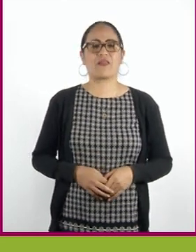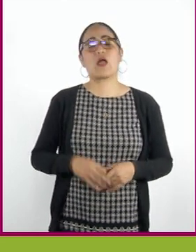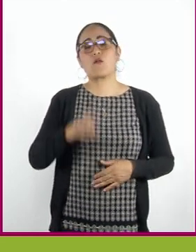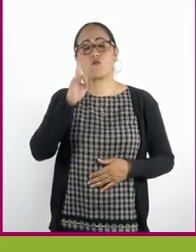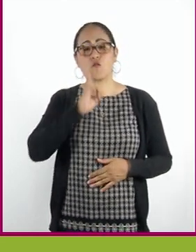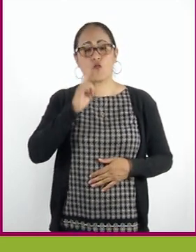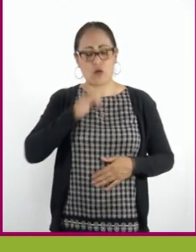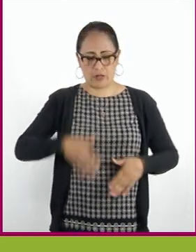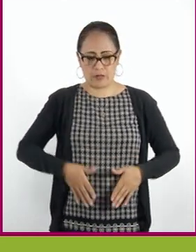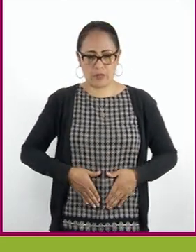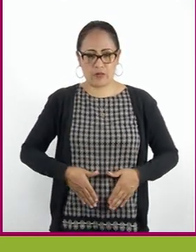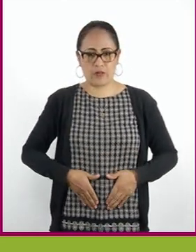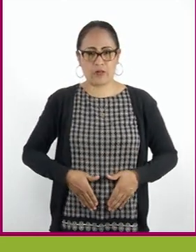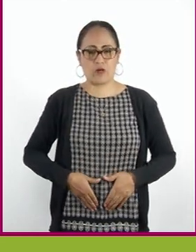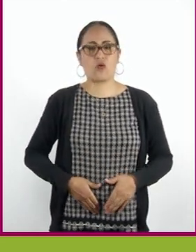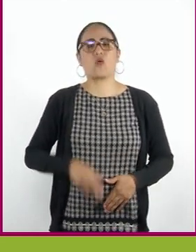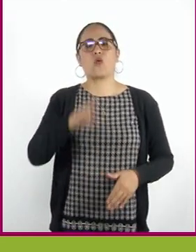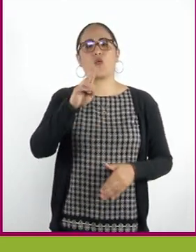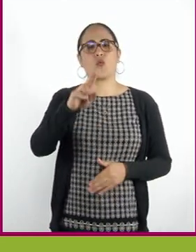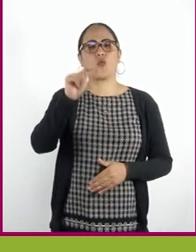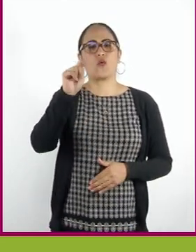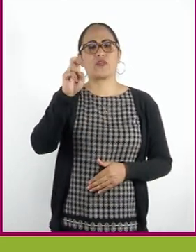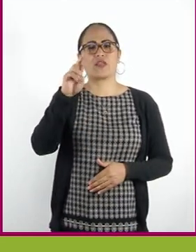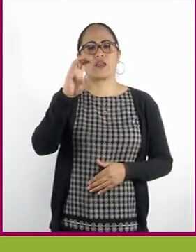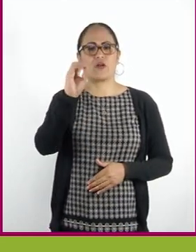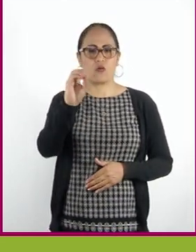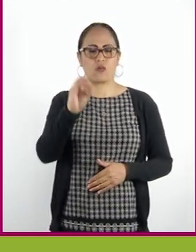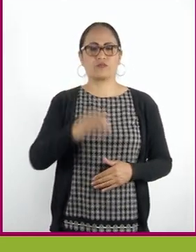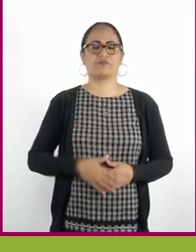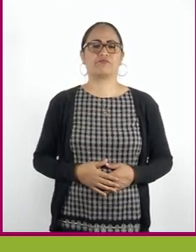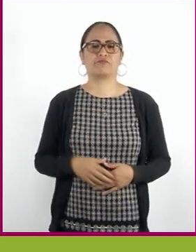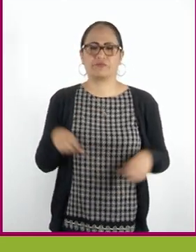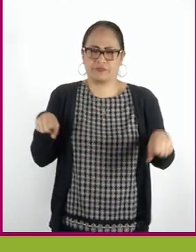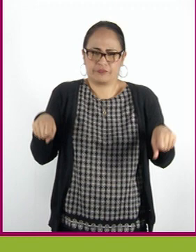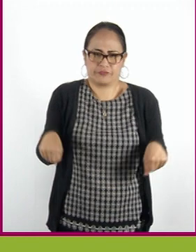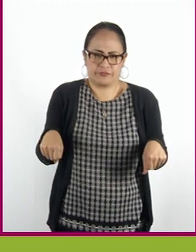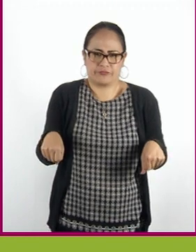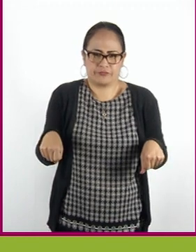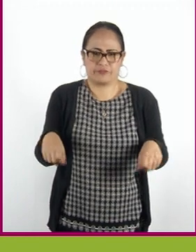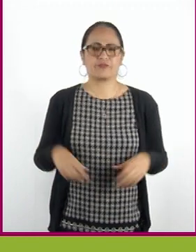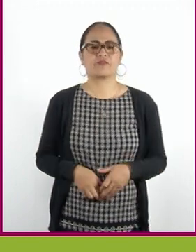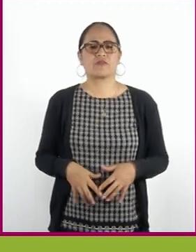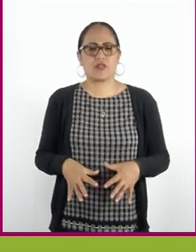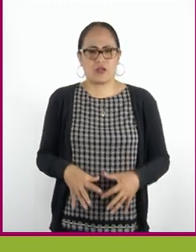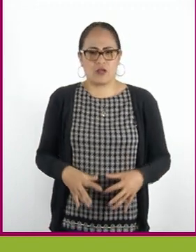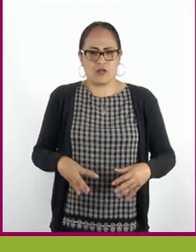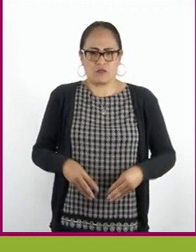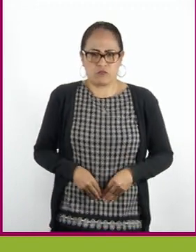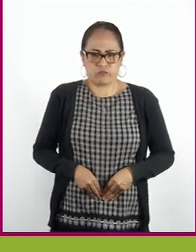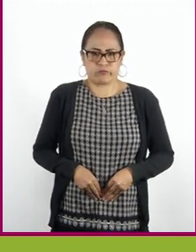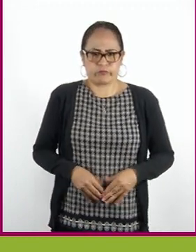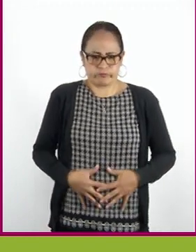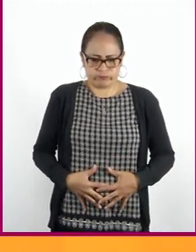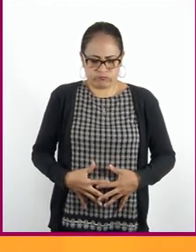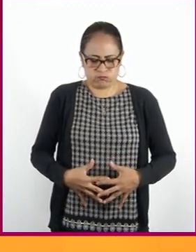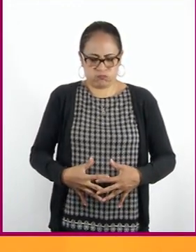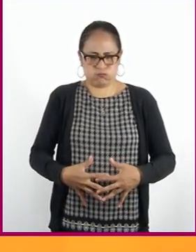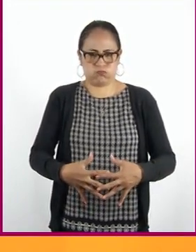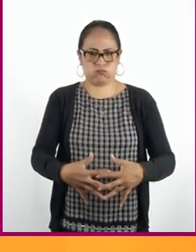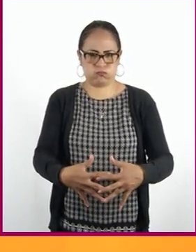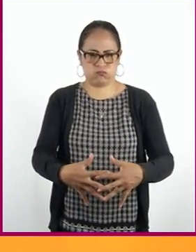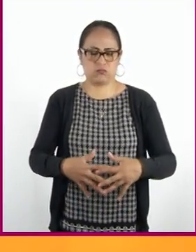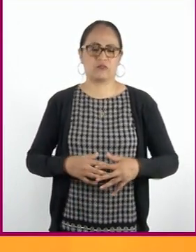matriz, ubicado en la zona pélvica, cuya función es recibir, retener y alimentar un óvulo